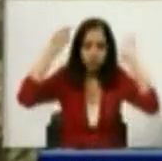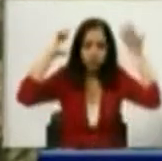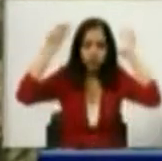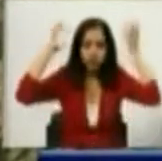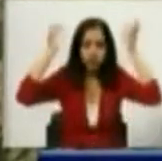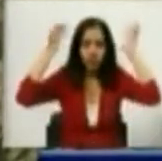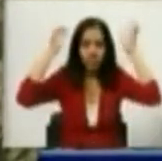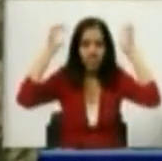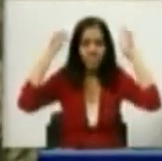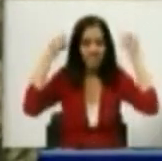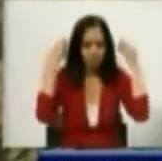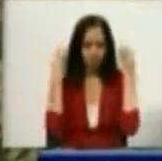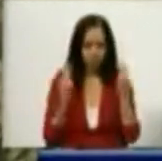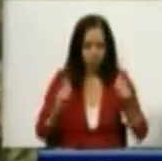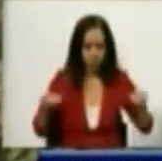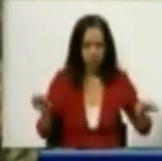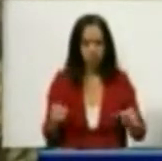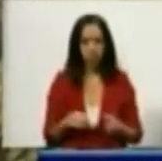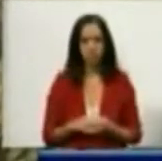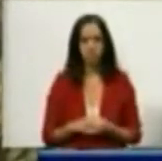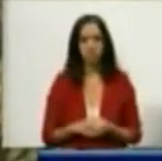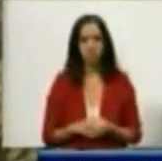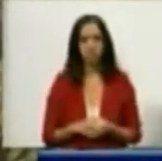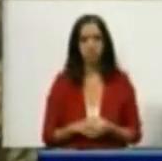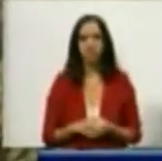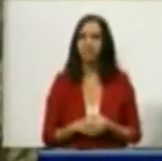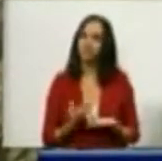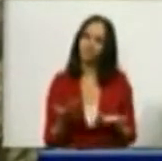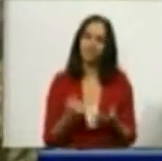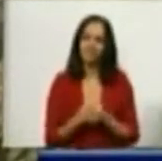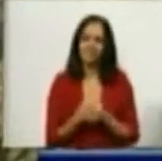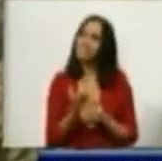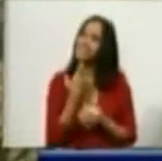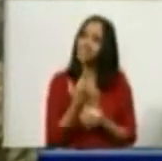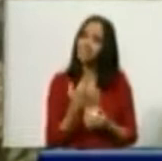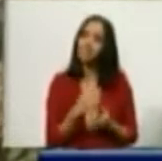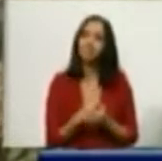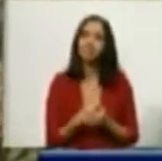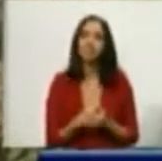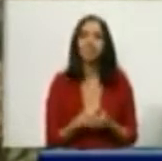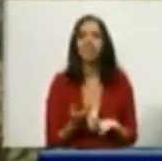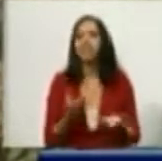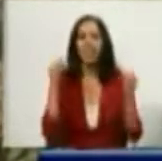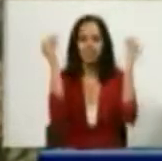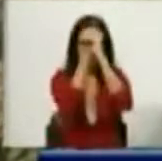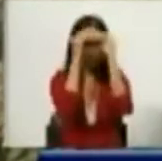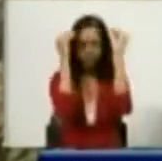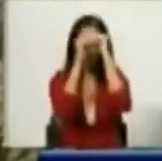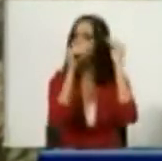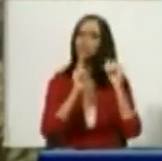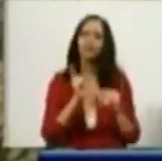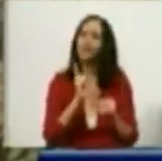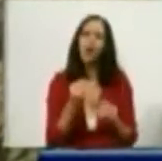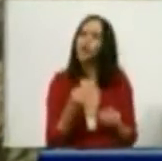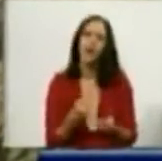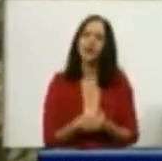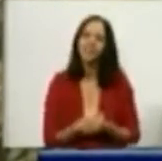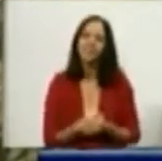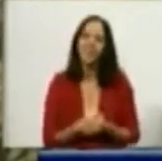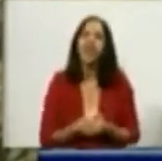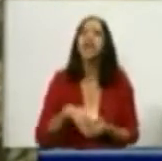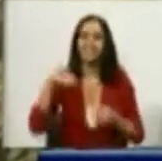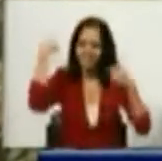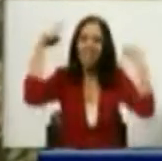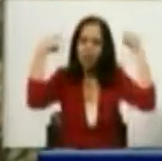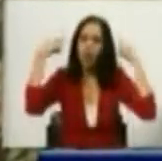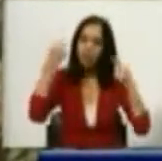demás lo tiene flojo y se le van a caer No seas decente decirle no la incoherencia no nos incoherencia mi rey loca de